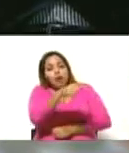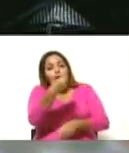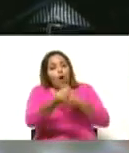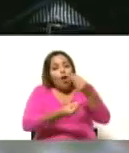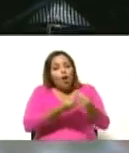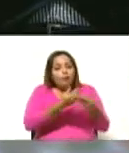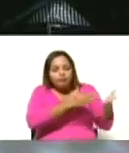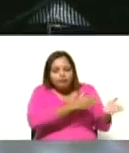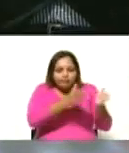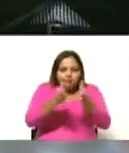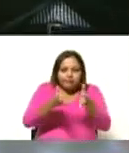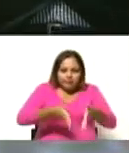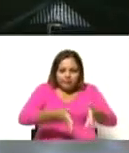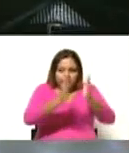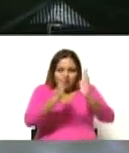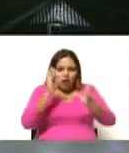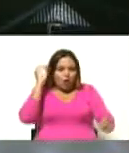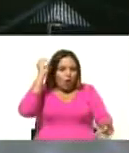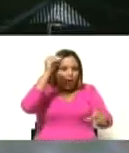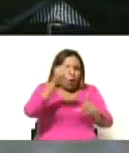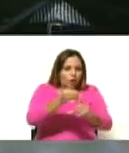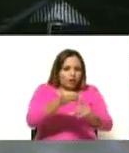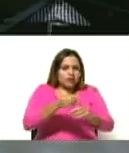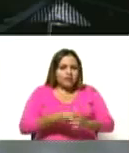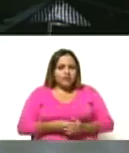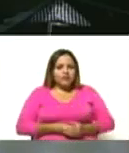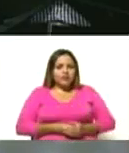resignificarla a los objetivos